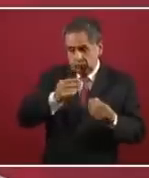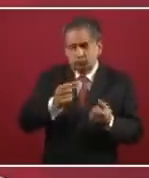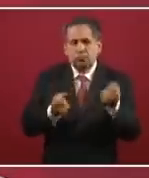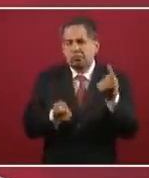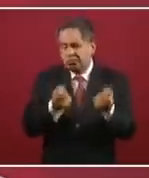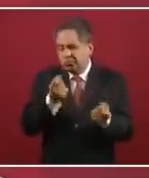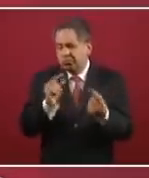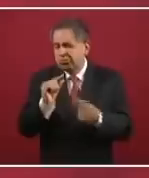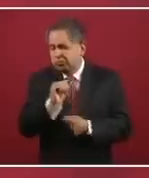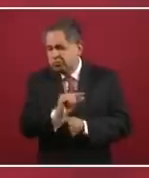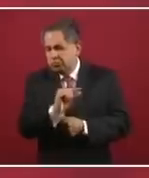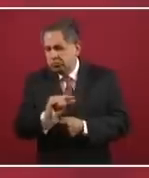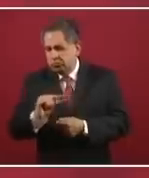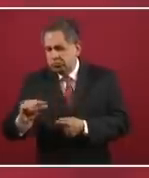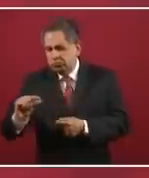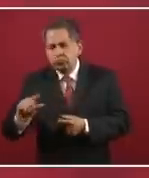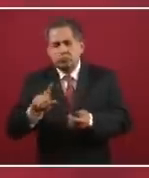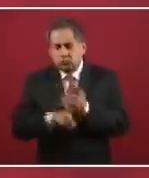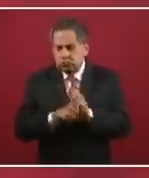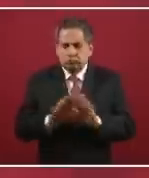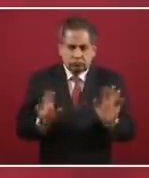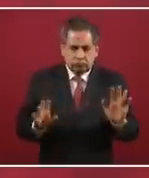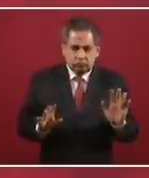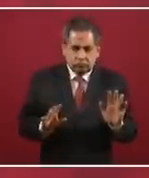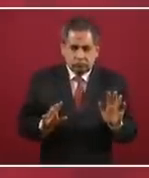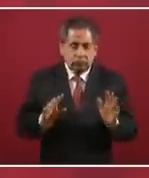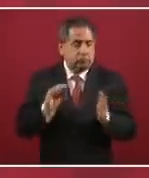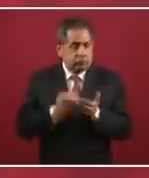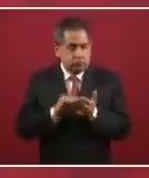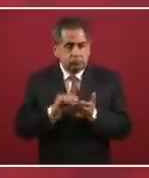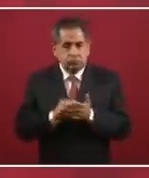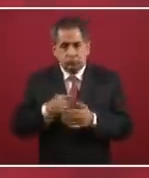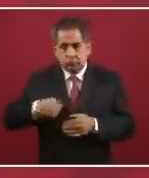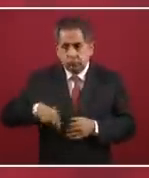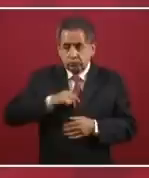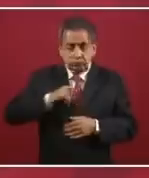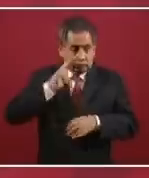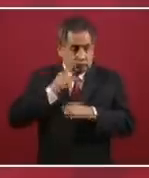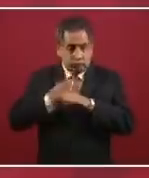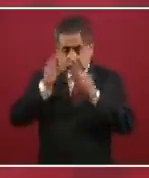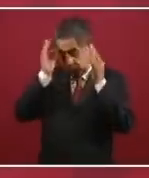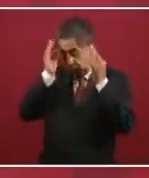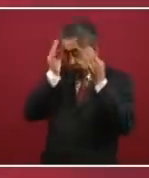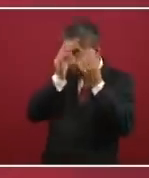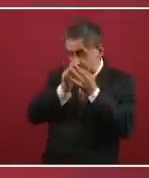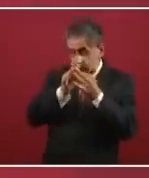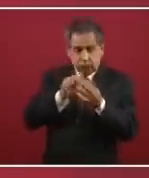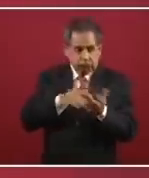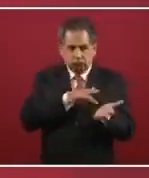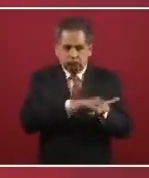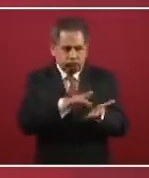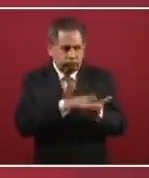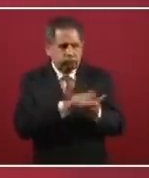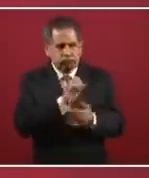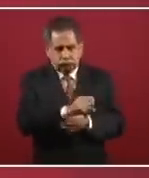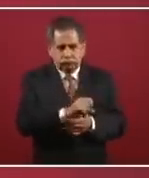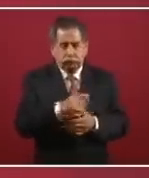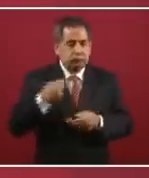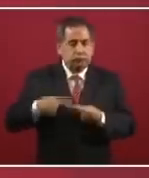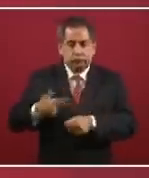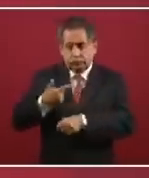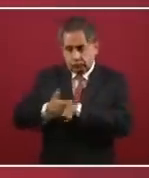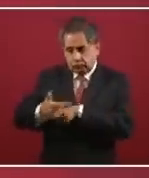muy pocos los mexicanos que están en esa circunstancia, pero sí nos ha tocado, vía los cónsules, respaldar a personas de